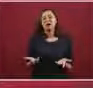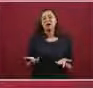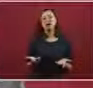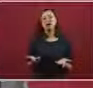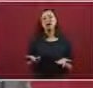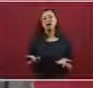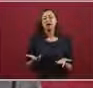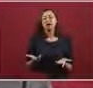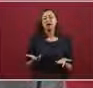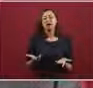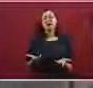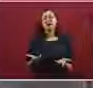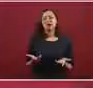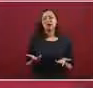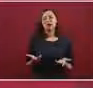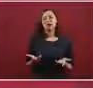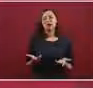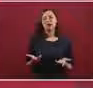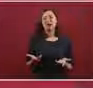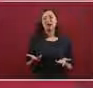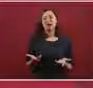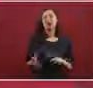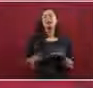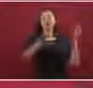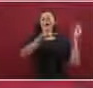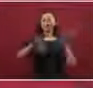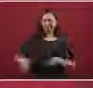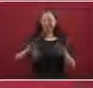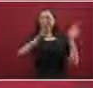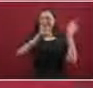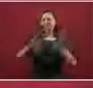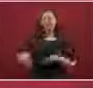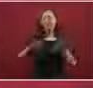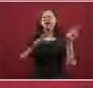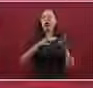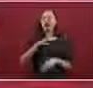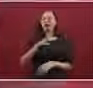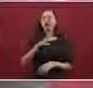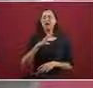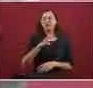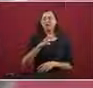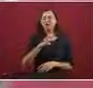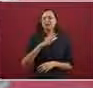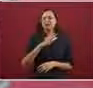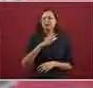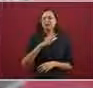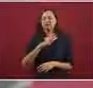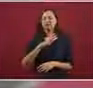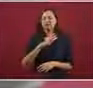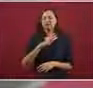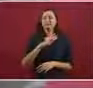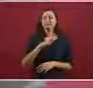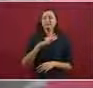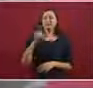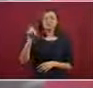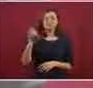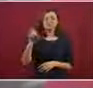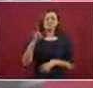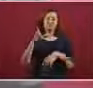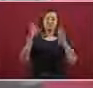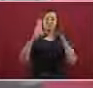es este ciclón, esta tormenta tropical, más que nada, en